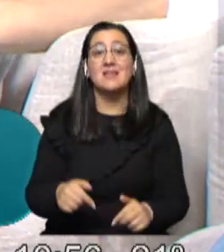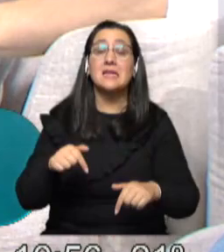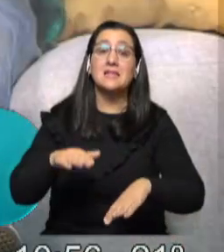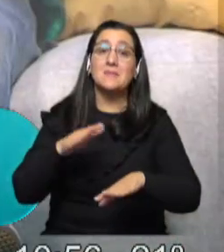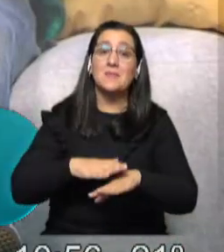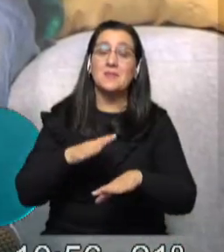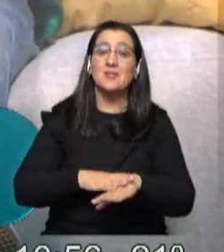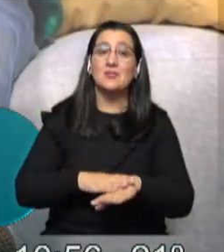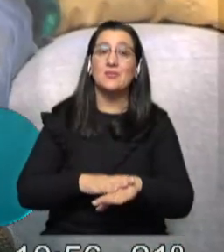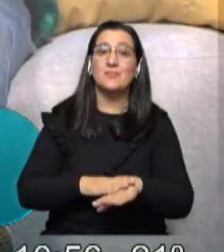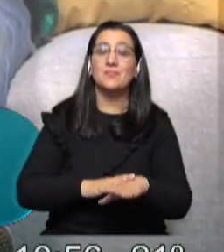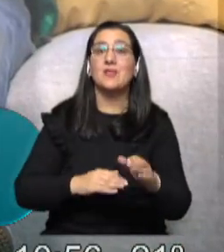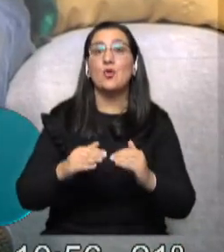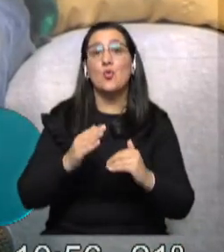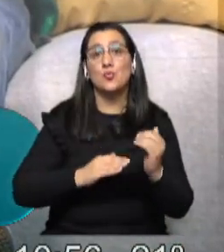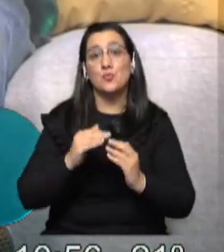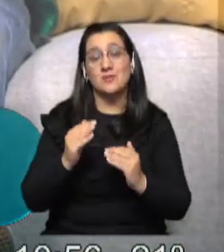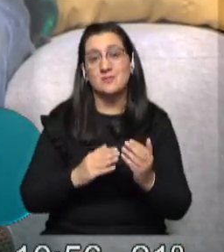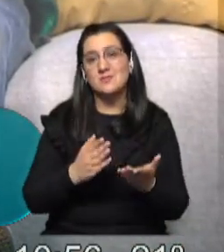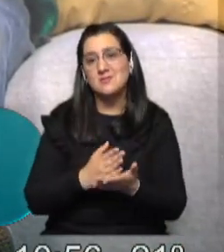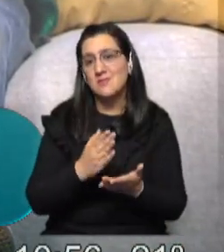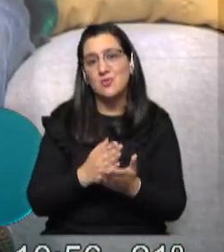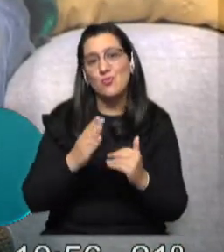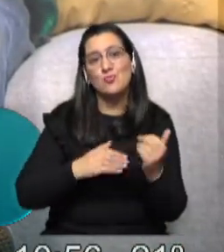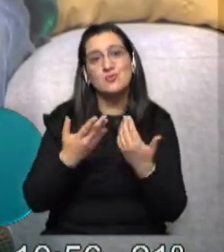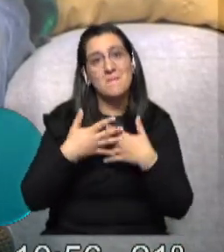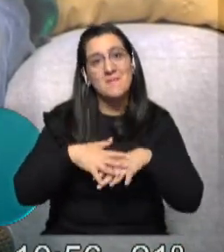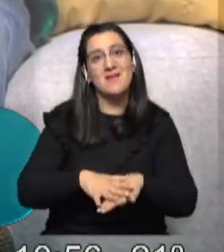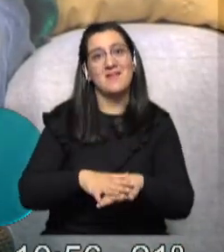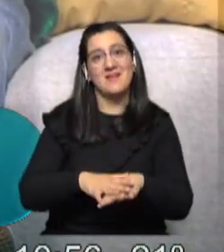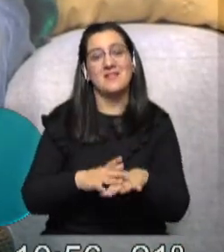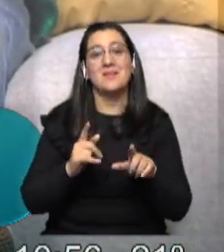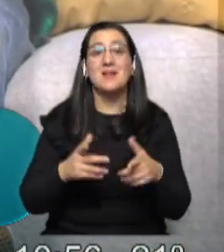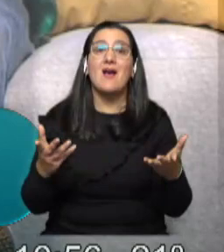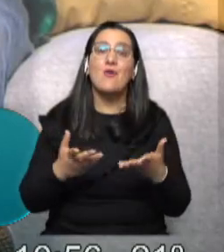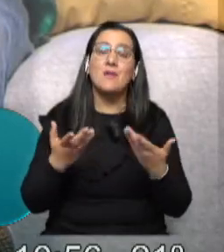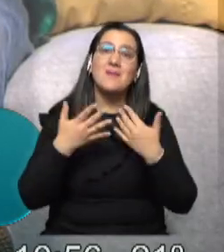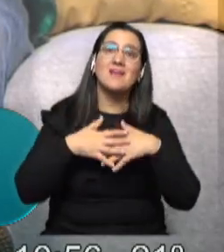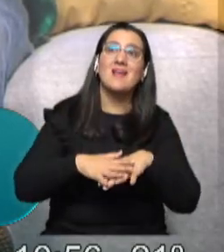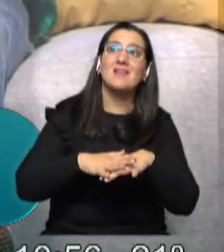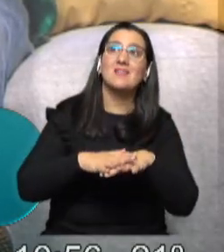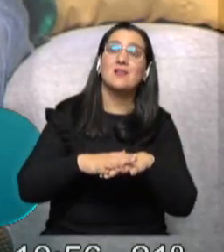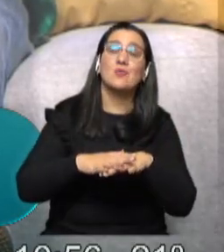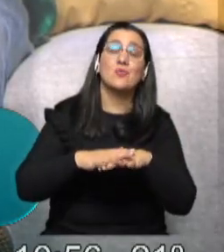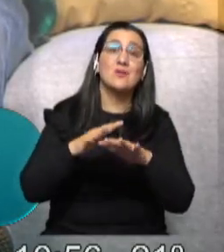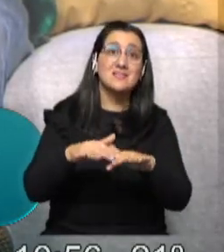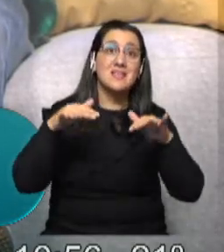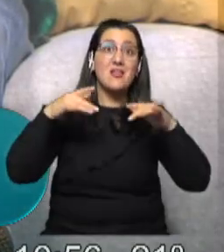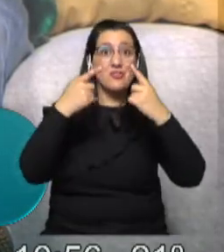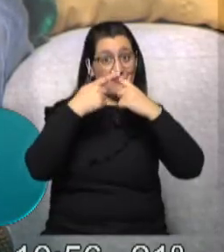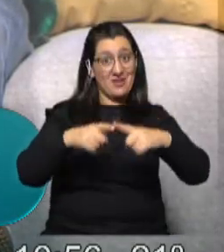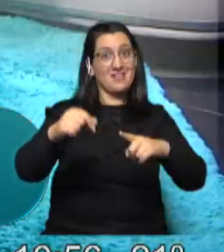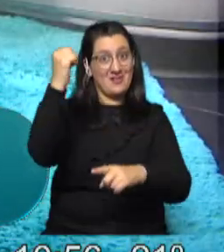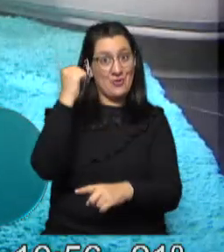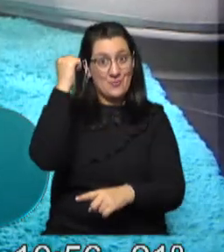momento bisagra de construir, bueno, que lo vienen haciendo siempre, esto de construir mezclas, también esta mezcla de estar en un escenario tan, tan distinto, ¿no? Sí.